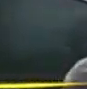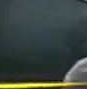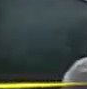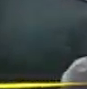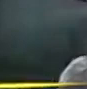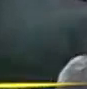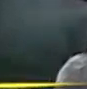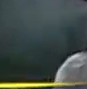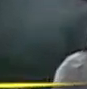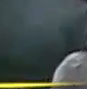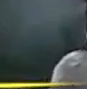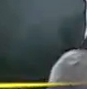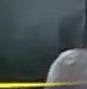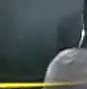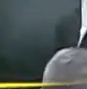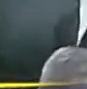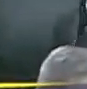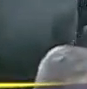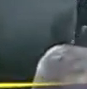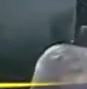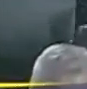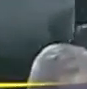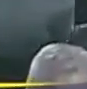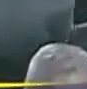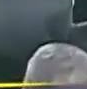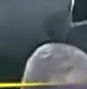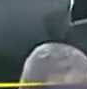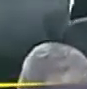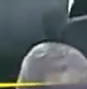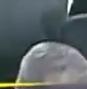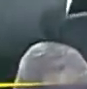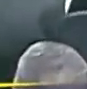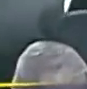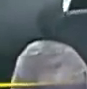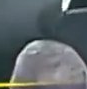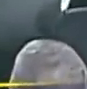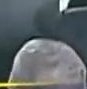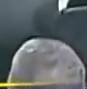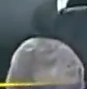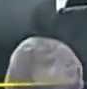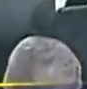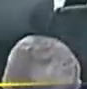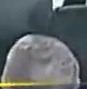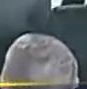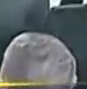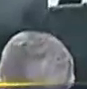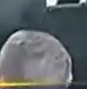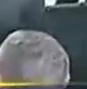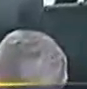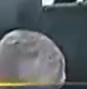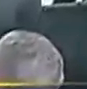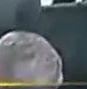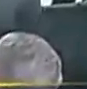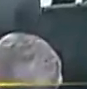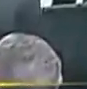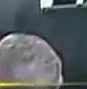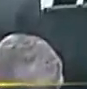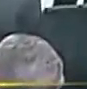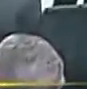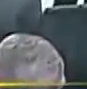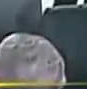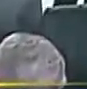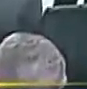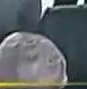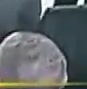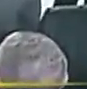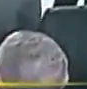tenido nuestro país en los últimos años, además de los 18 motores de la agenda económica bolivariana, que ha pedido a la